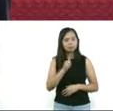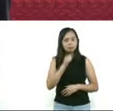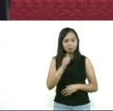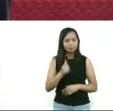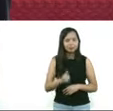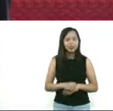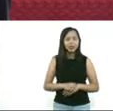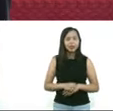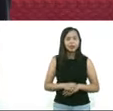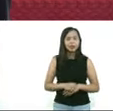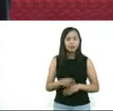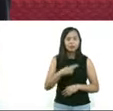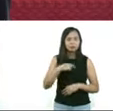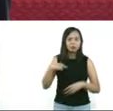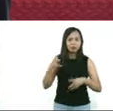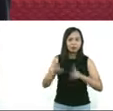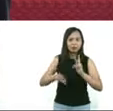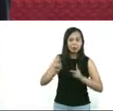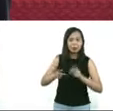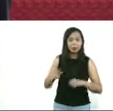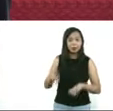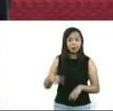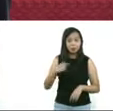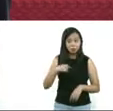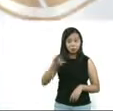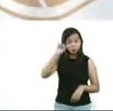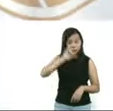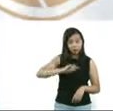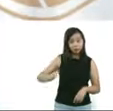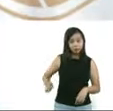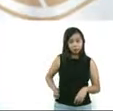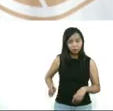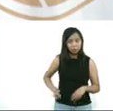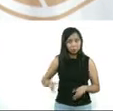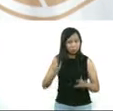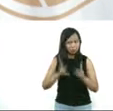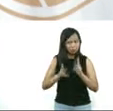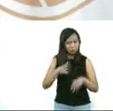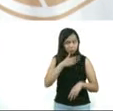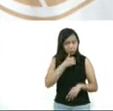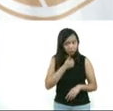Pues vamos a hablar. ¿O qué, como jefa de gobierno no puedo hablar sobre la reforma eléctrica?